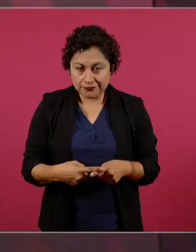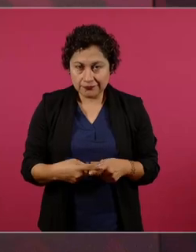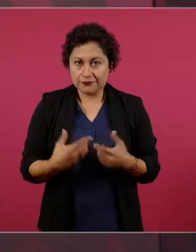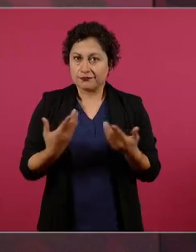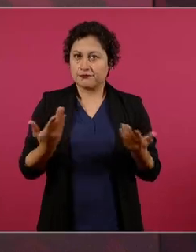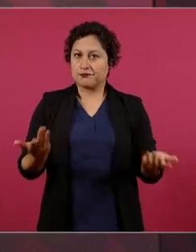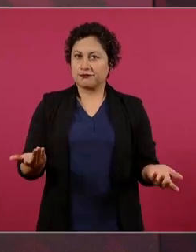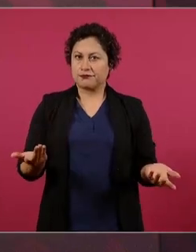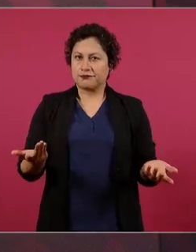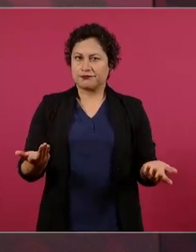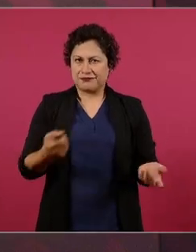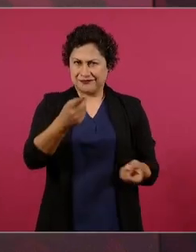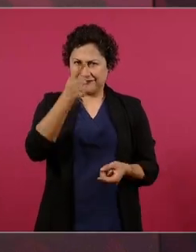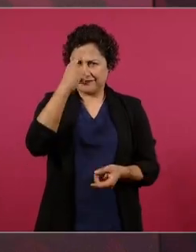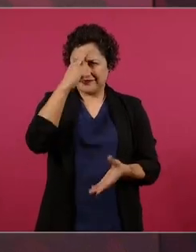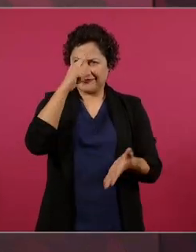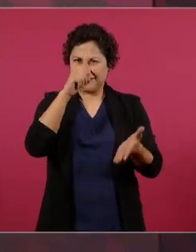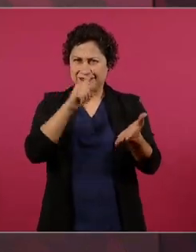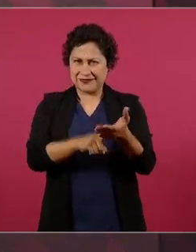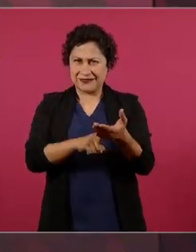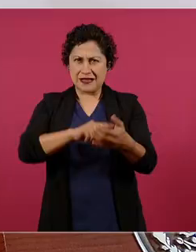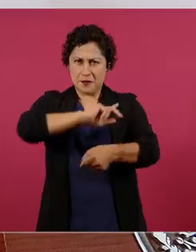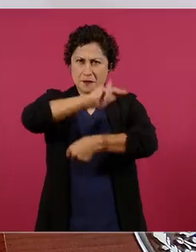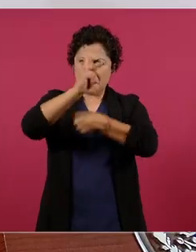de 130 millones